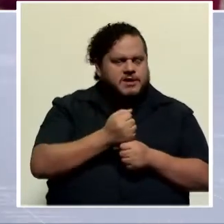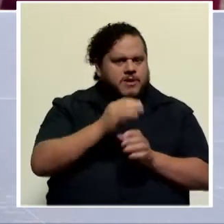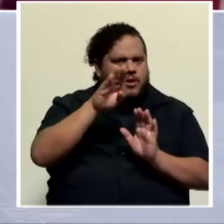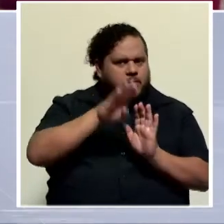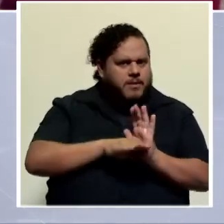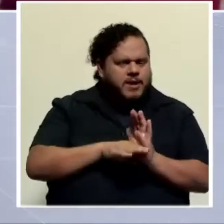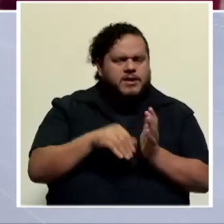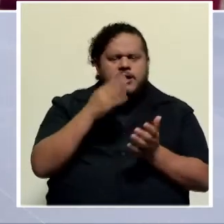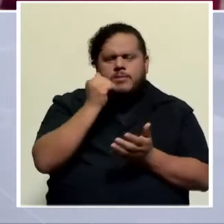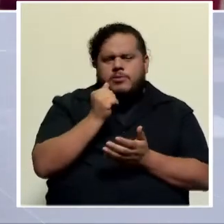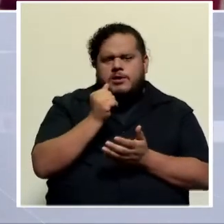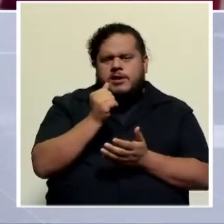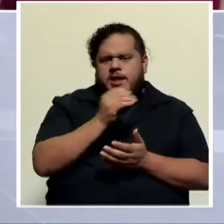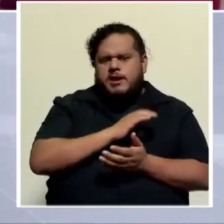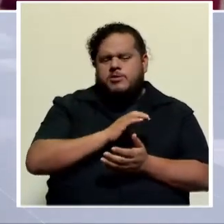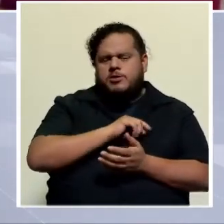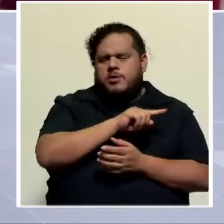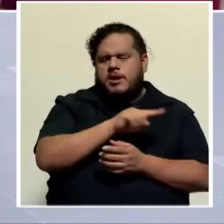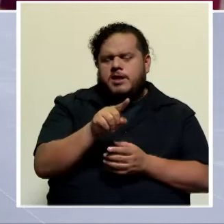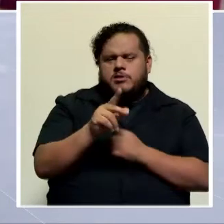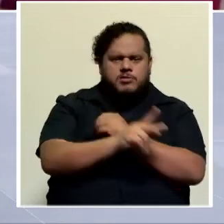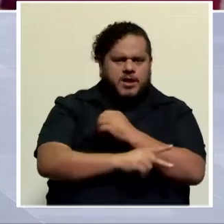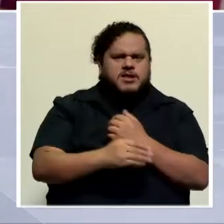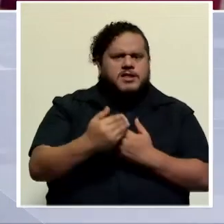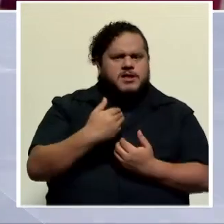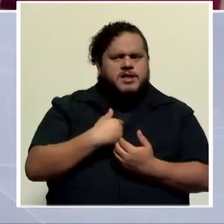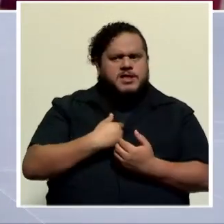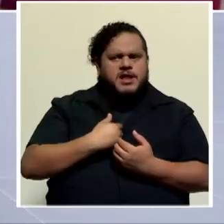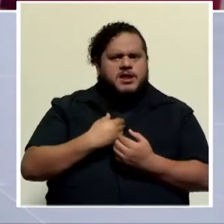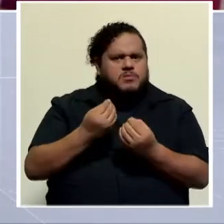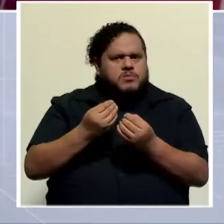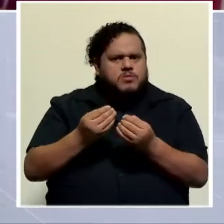ecuación en esos países que tienen grandes reservas?